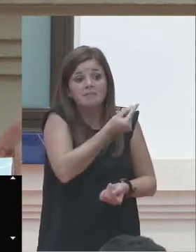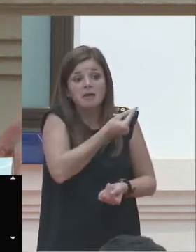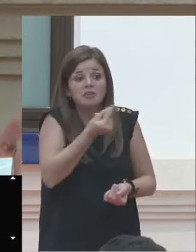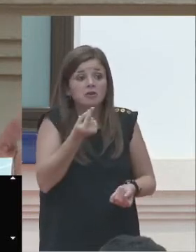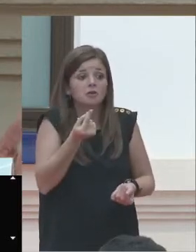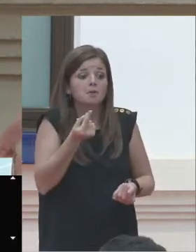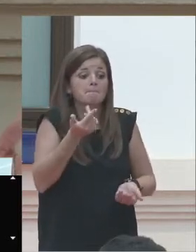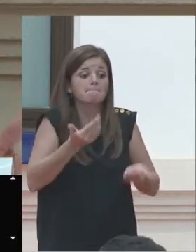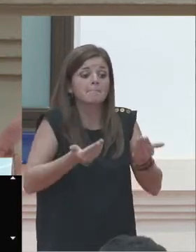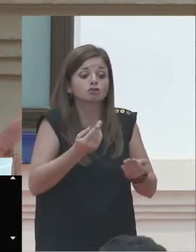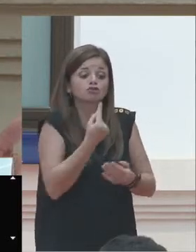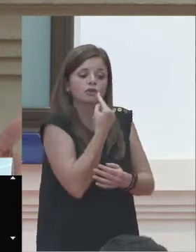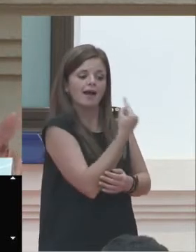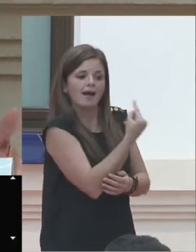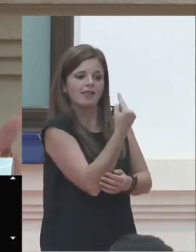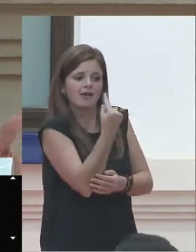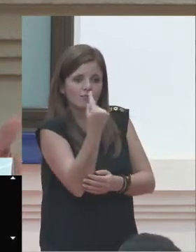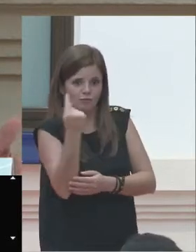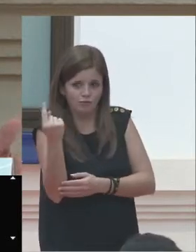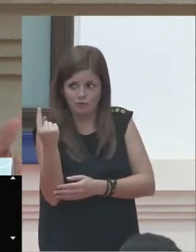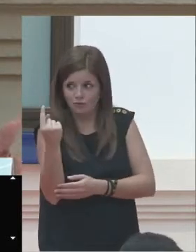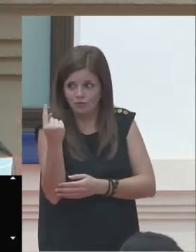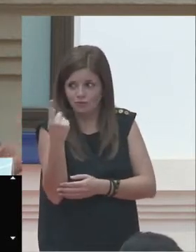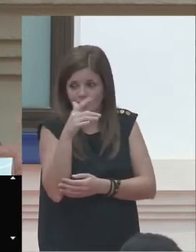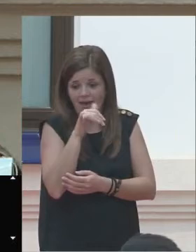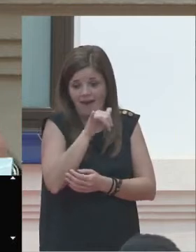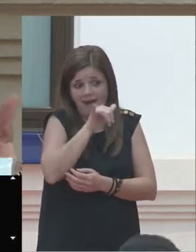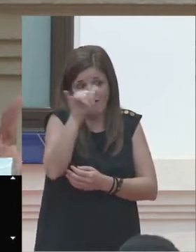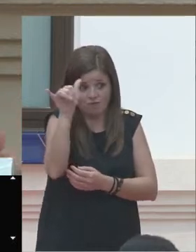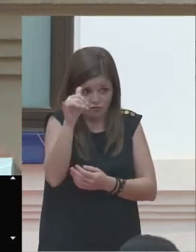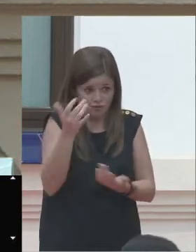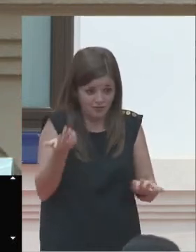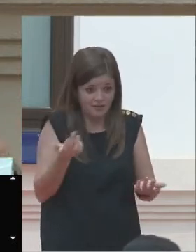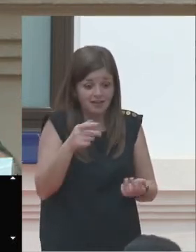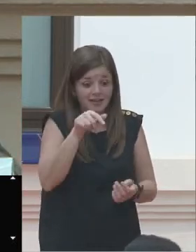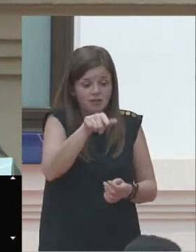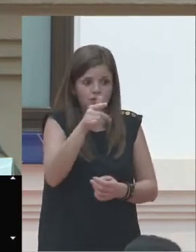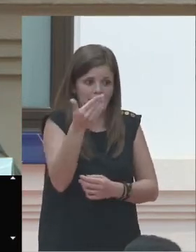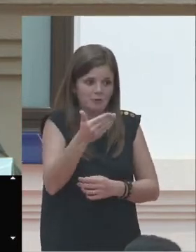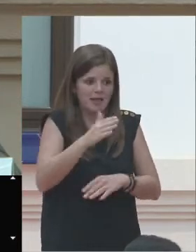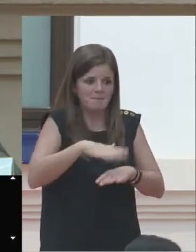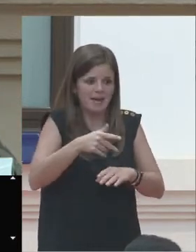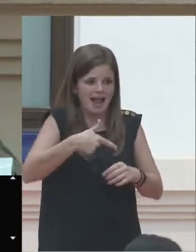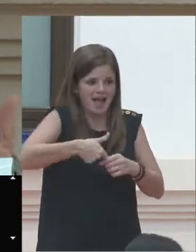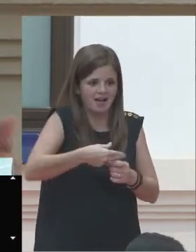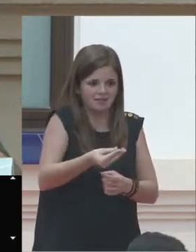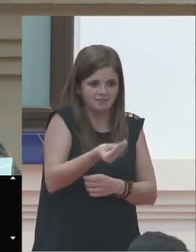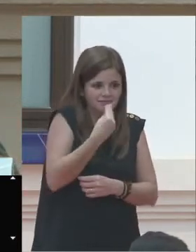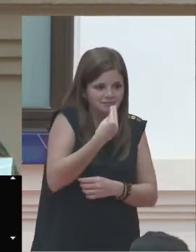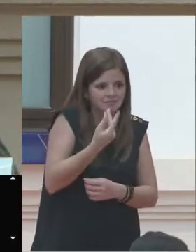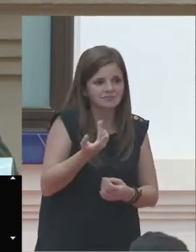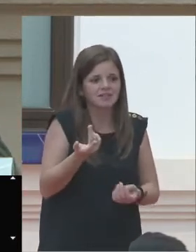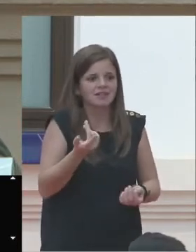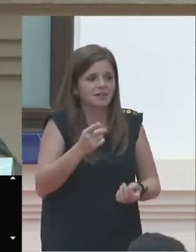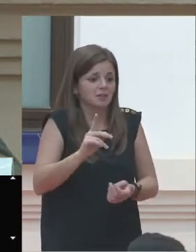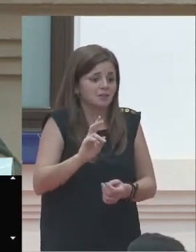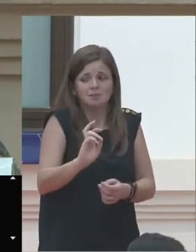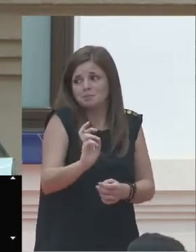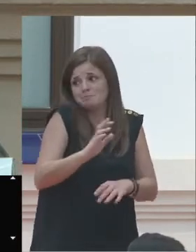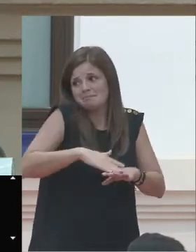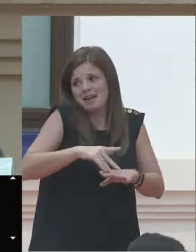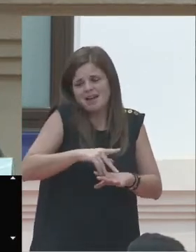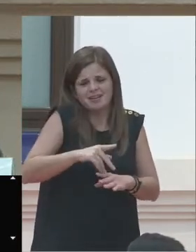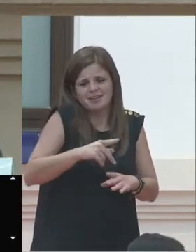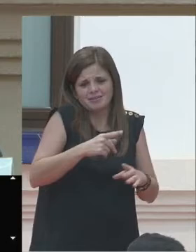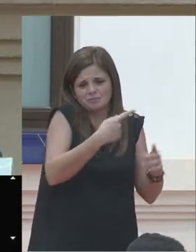del peso por pasaje que tiene el avión. Eso es importante para el tema del consumo, para cargar combustible, para un montón de